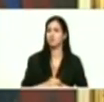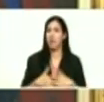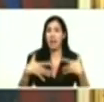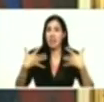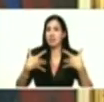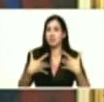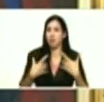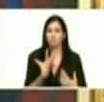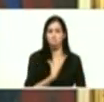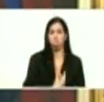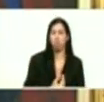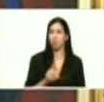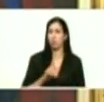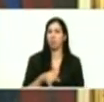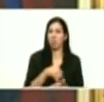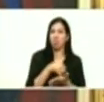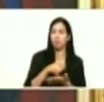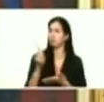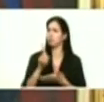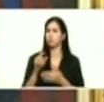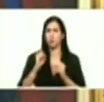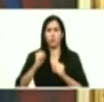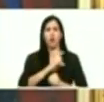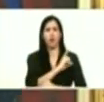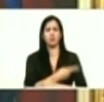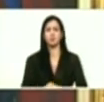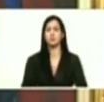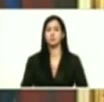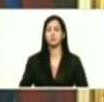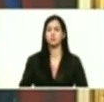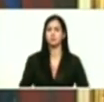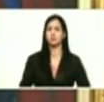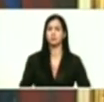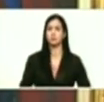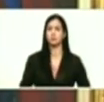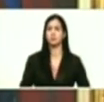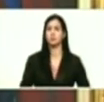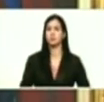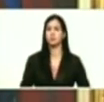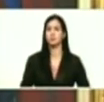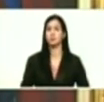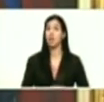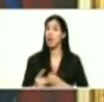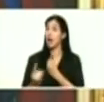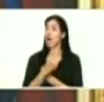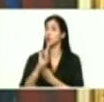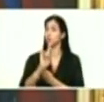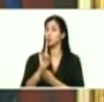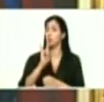y su deseo de lucha y su fuerza de lucha que nadie se llama engaño que nadie se llama engaño